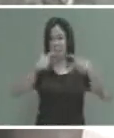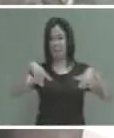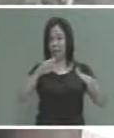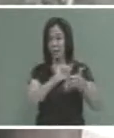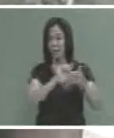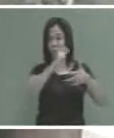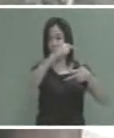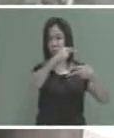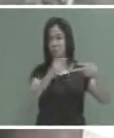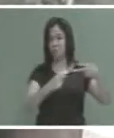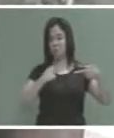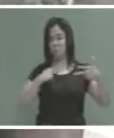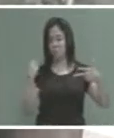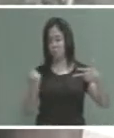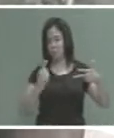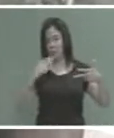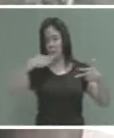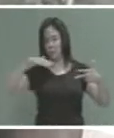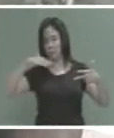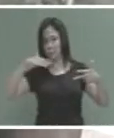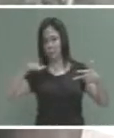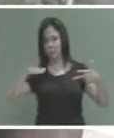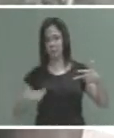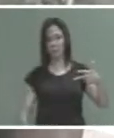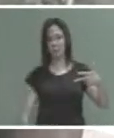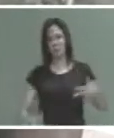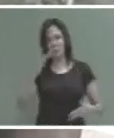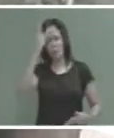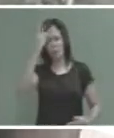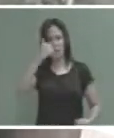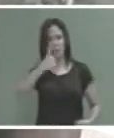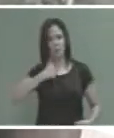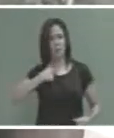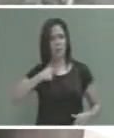Era esa investigación, pienso yo, que más que todo